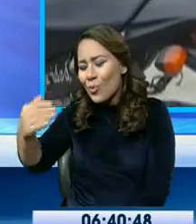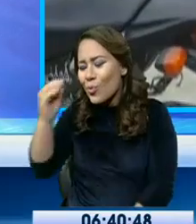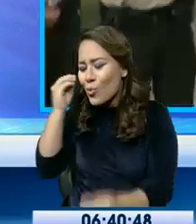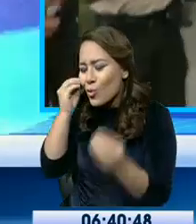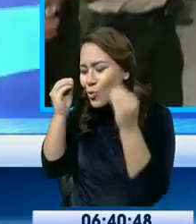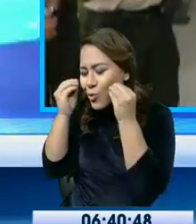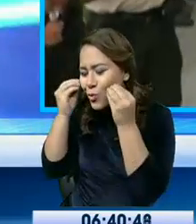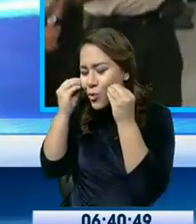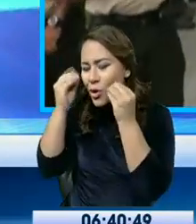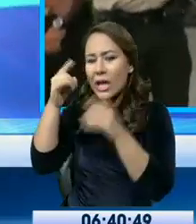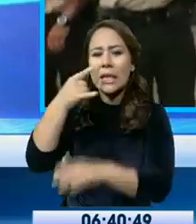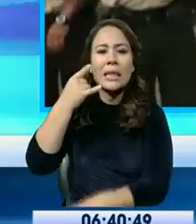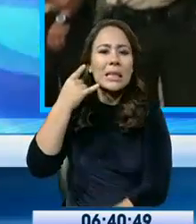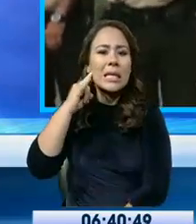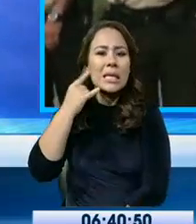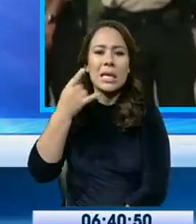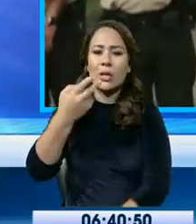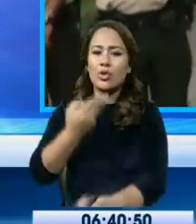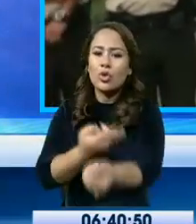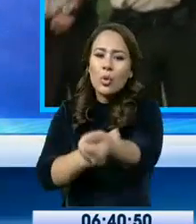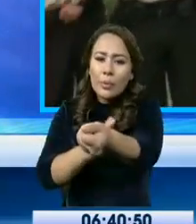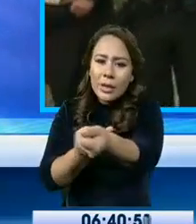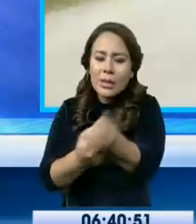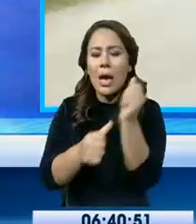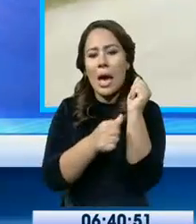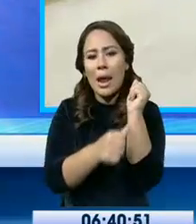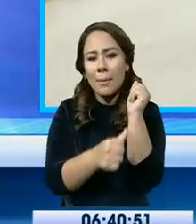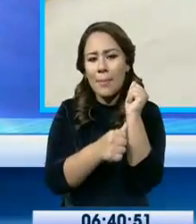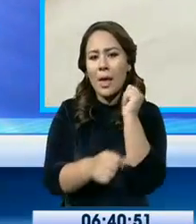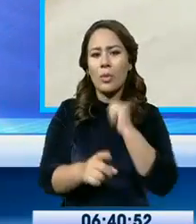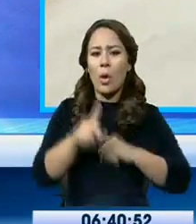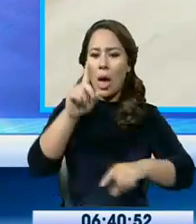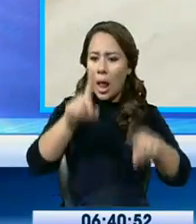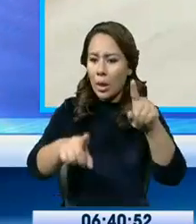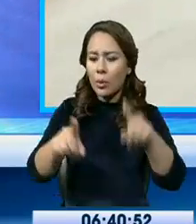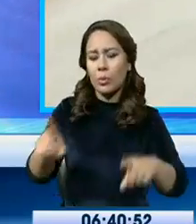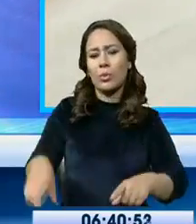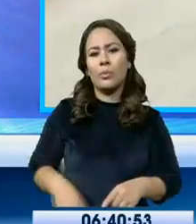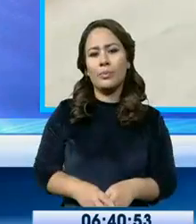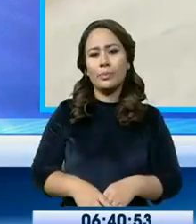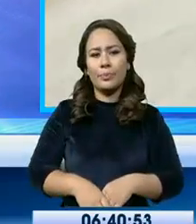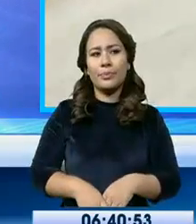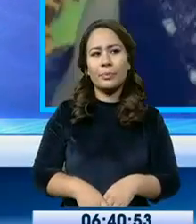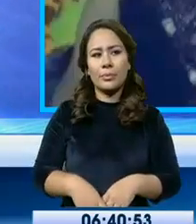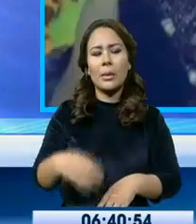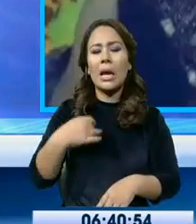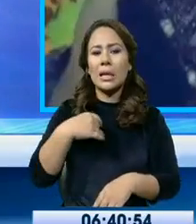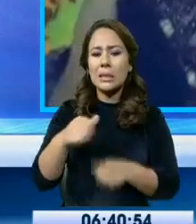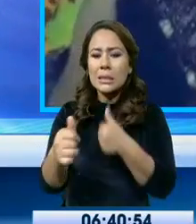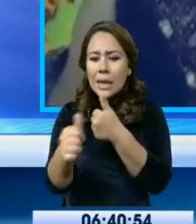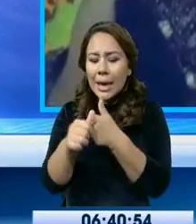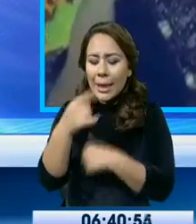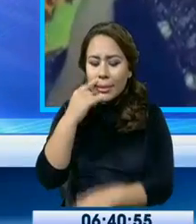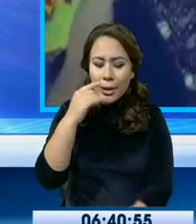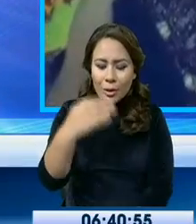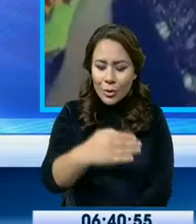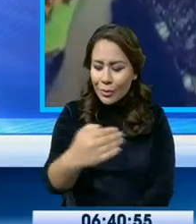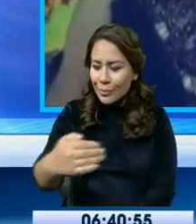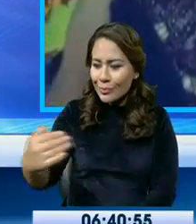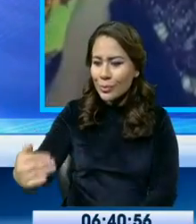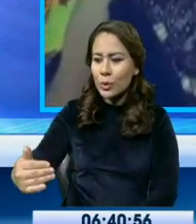niña. Tenemos sobrinos, tenemos hermanos pequeños en muchos casos. Estamos cercanos a criaturas a las que hemos visto